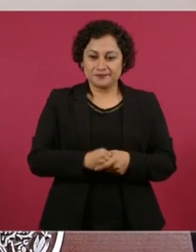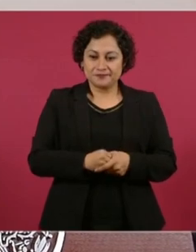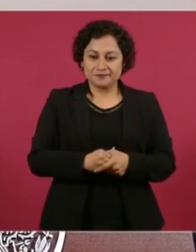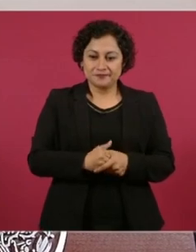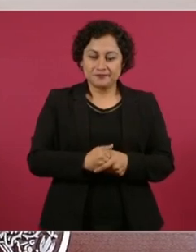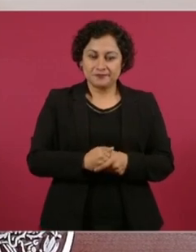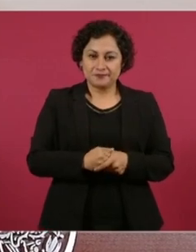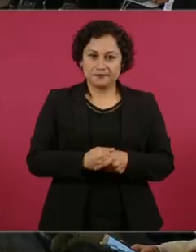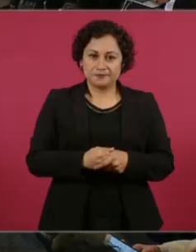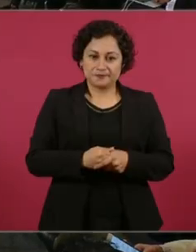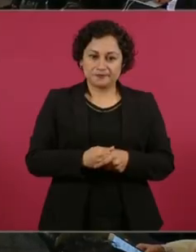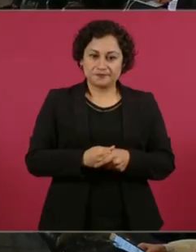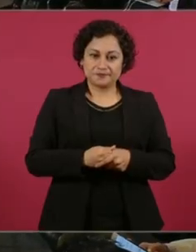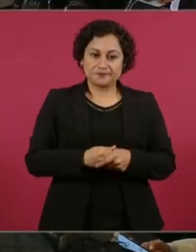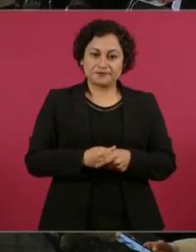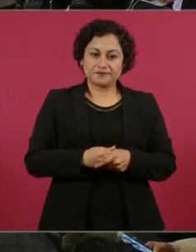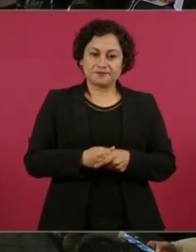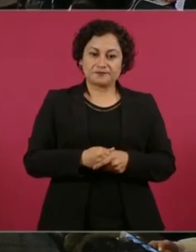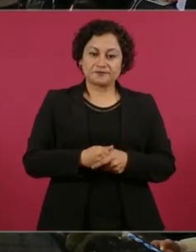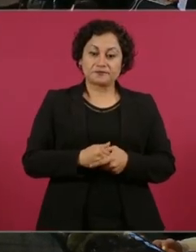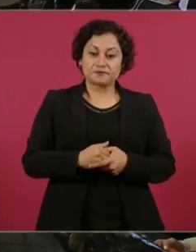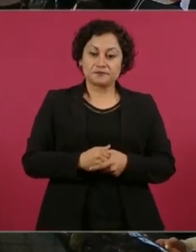Arrecian crímenes contra la política. Es cierto,